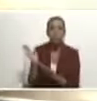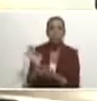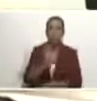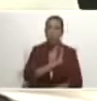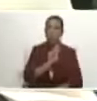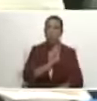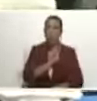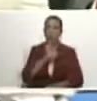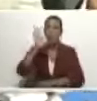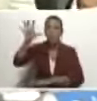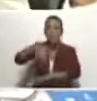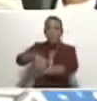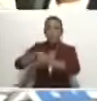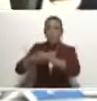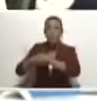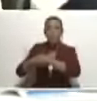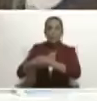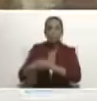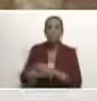de la Marina Británica.